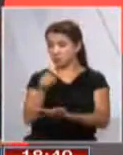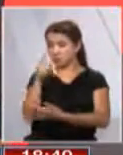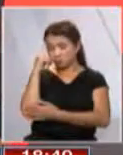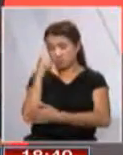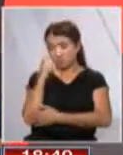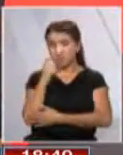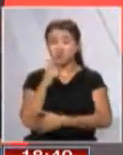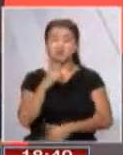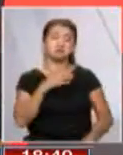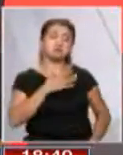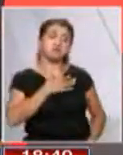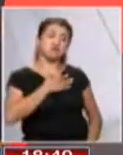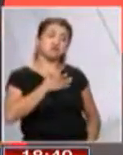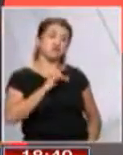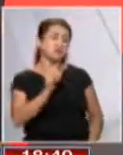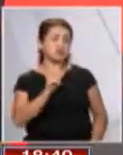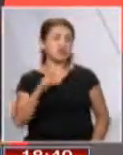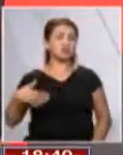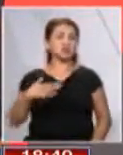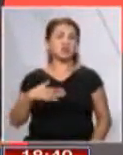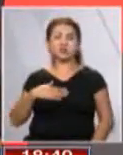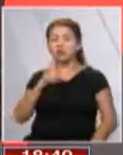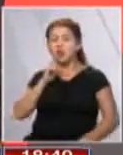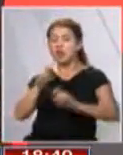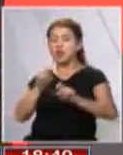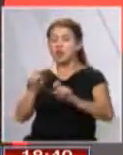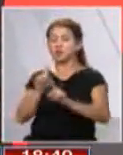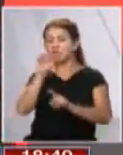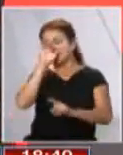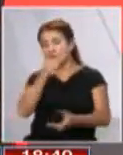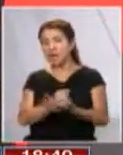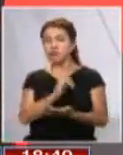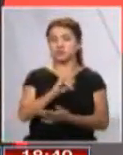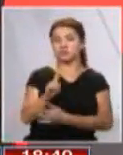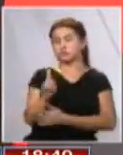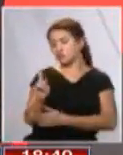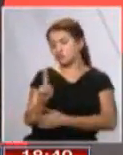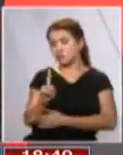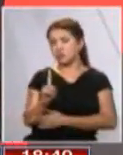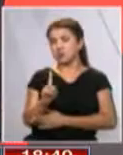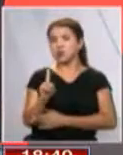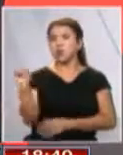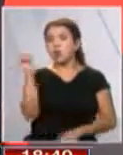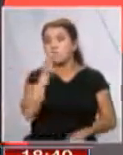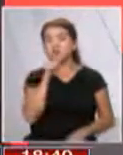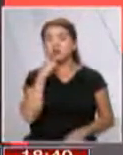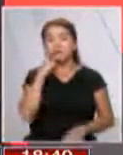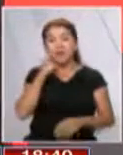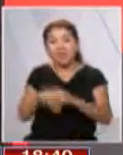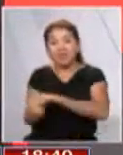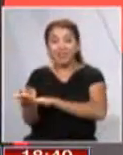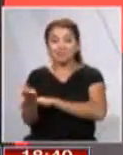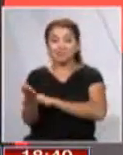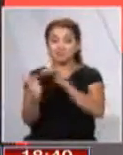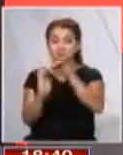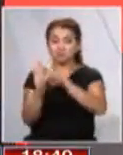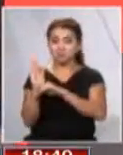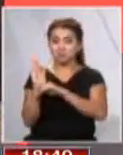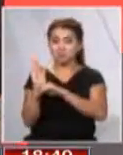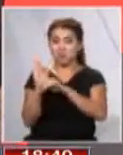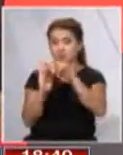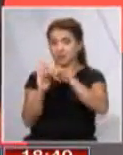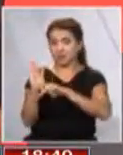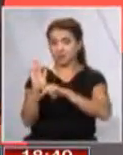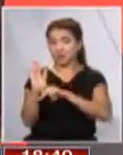diría yo lo que quiero es no no quiero juzgar si es engañoso yo creo que en ese sentido es un proyecto que entró el último día viene todavía un debate yo no lo he